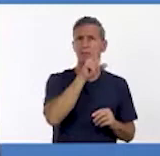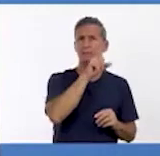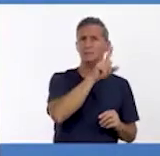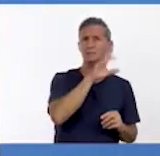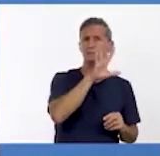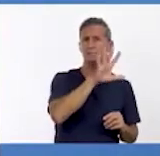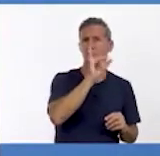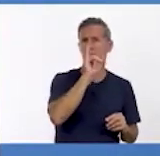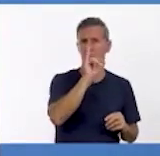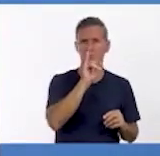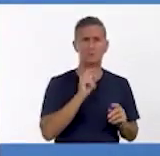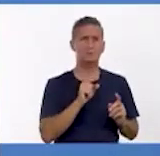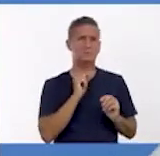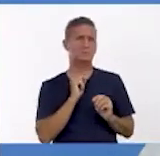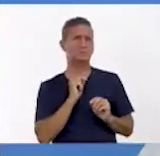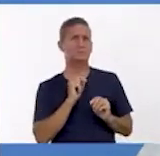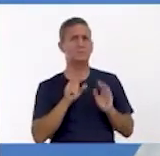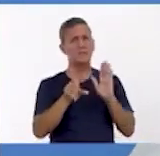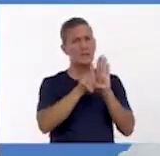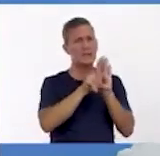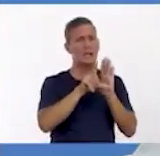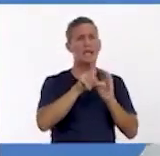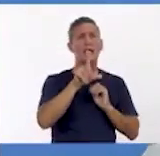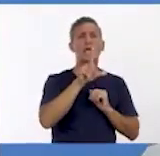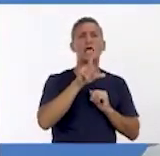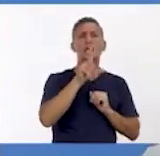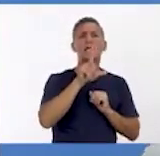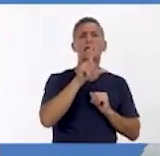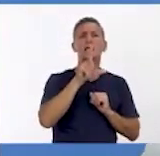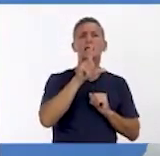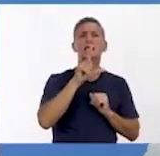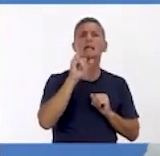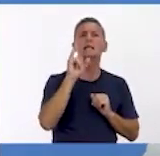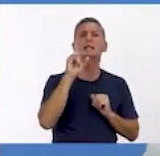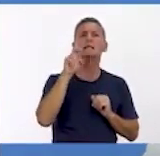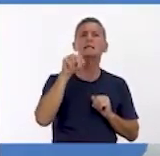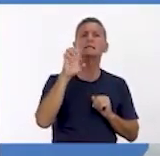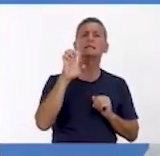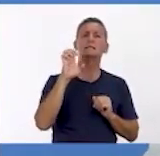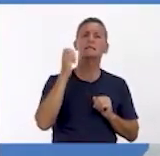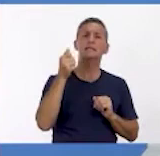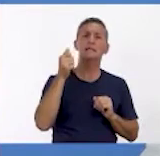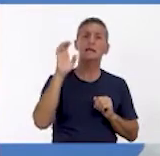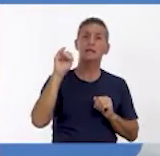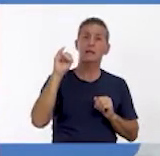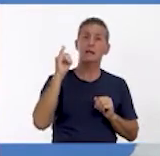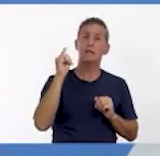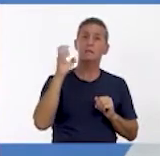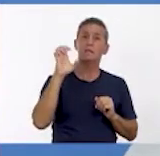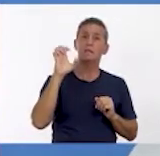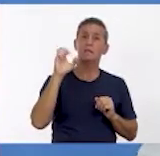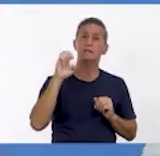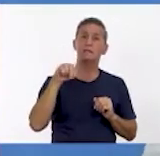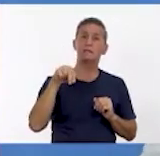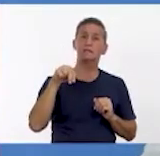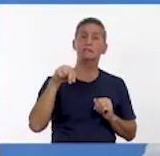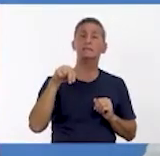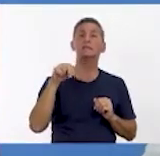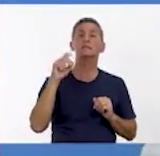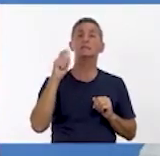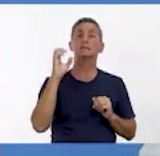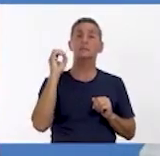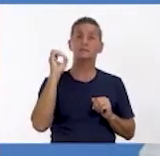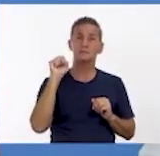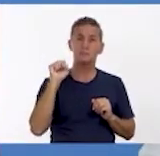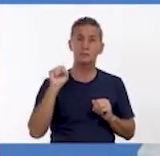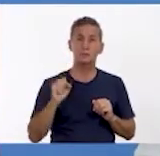entre tantos, para analizar uno, para verlo en la realidad. Desarrollar una agricultura sostenible, es un